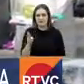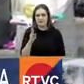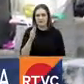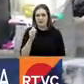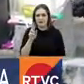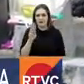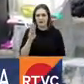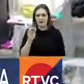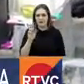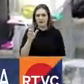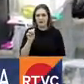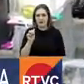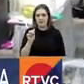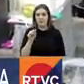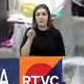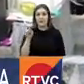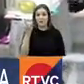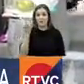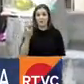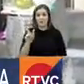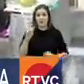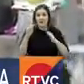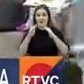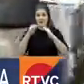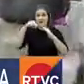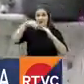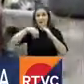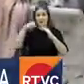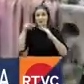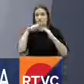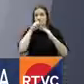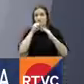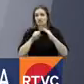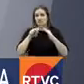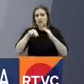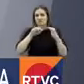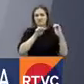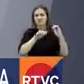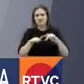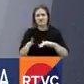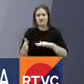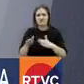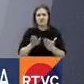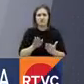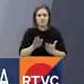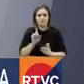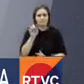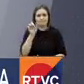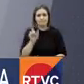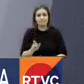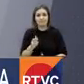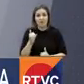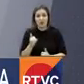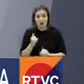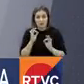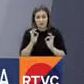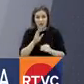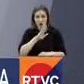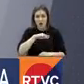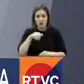mayor. Según las autoridades, este año han muerto en el departamento 20 personas a causa de las fuertes